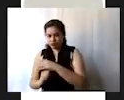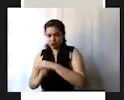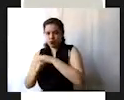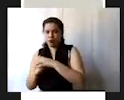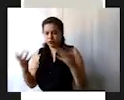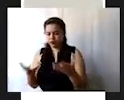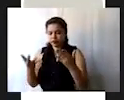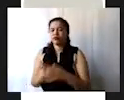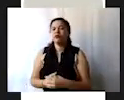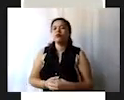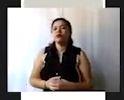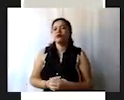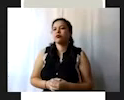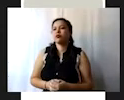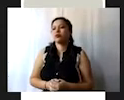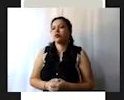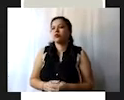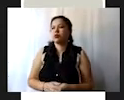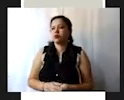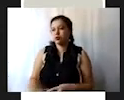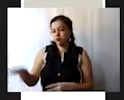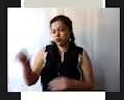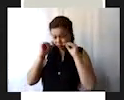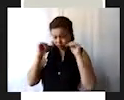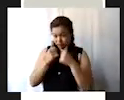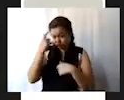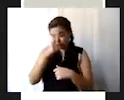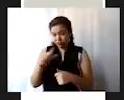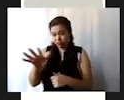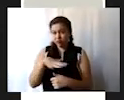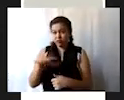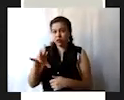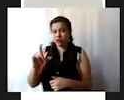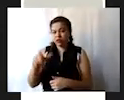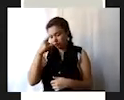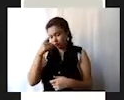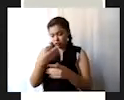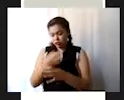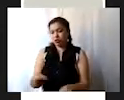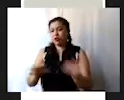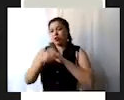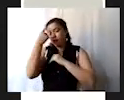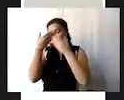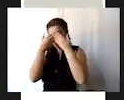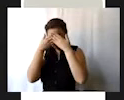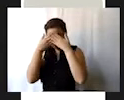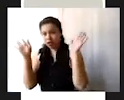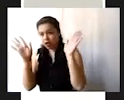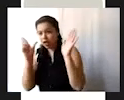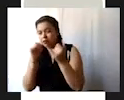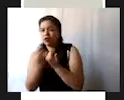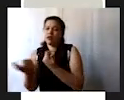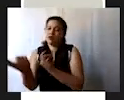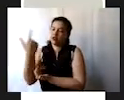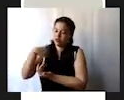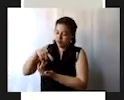organizaciones de la sociedad civil son actores fundamentales para la concienciación y, por lo tanto, internalizan el principio